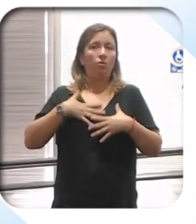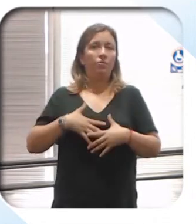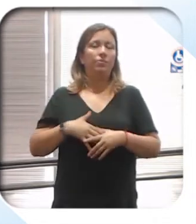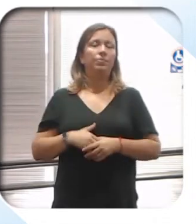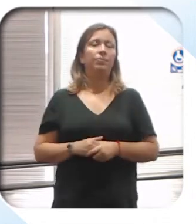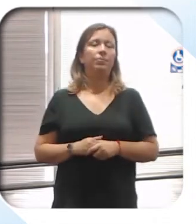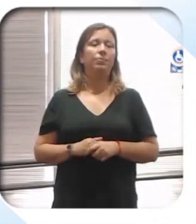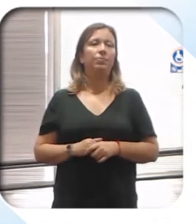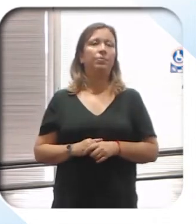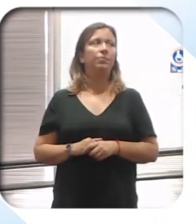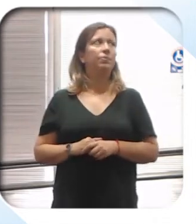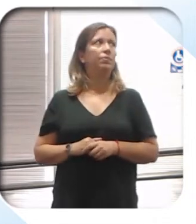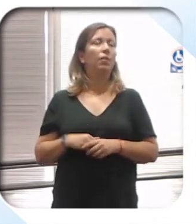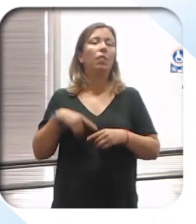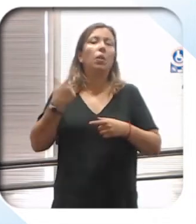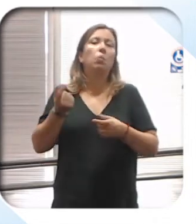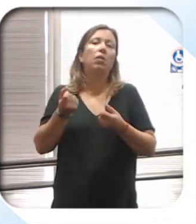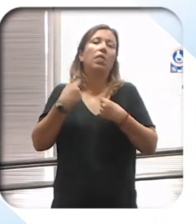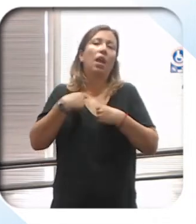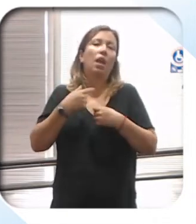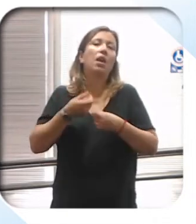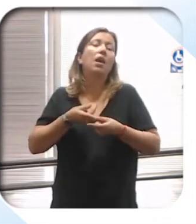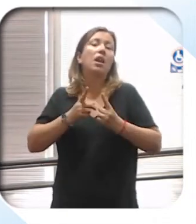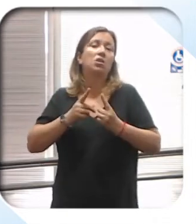cavernosos y produce la erección.